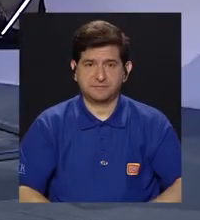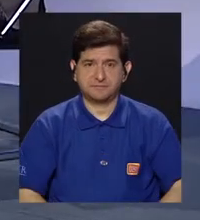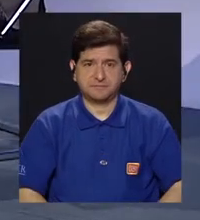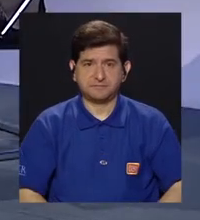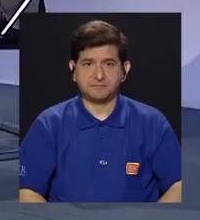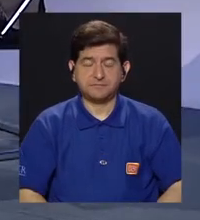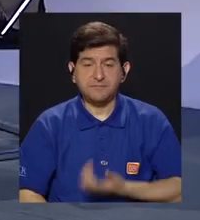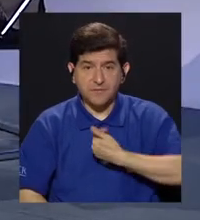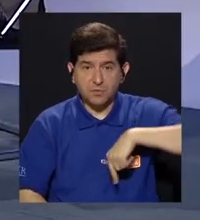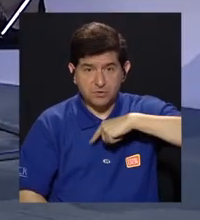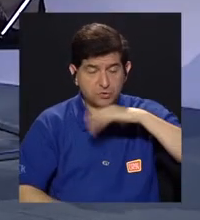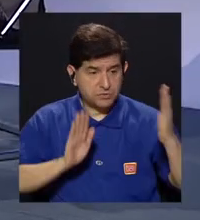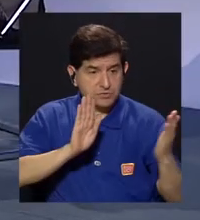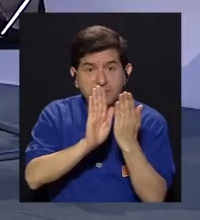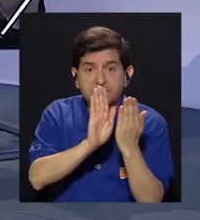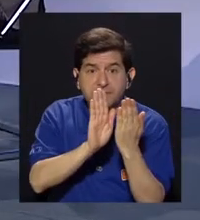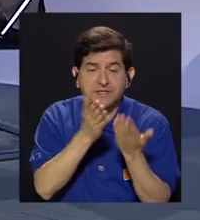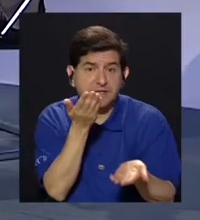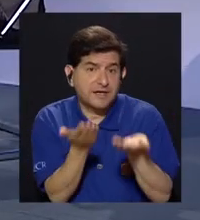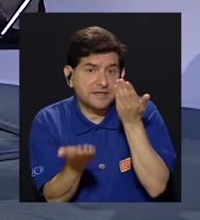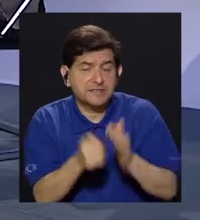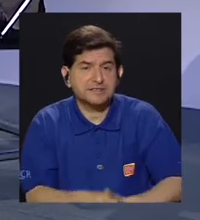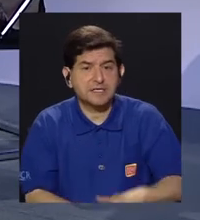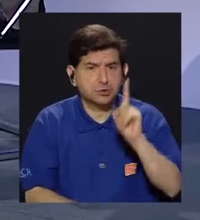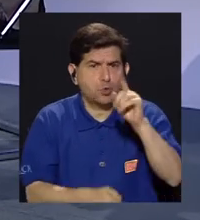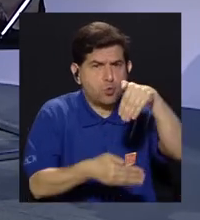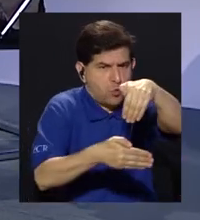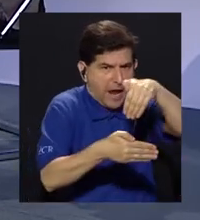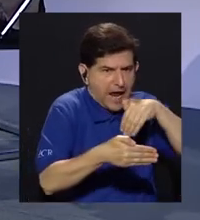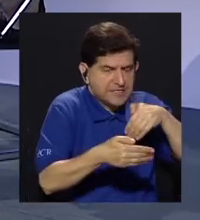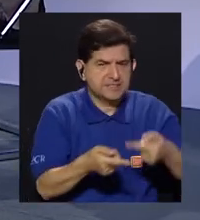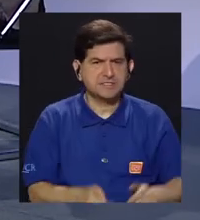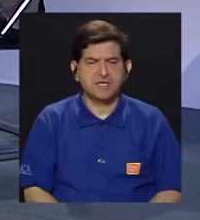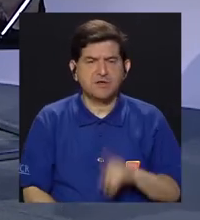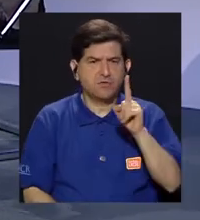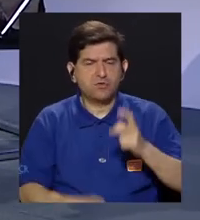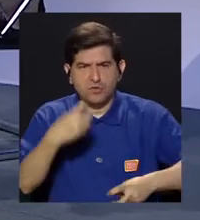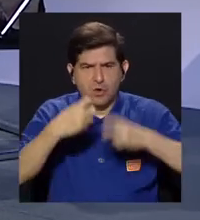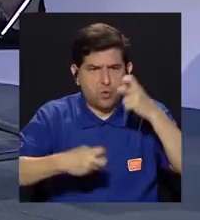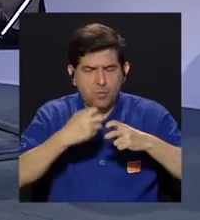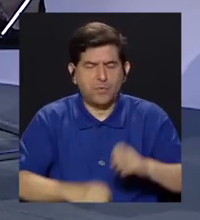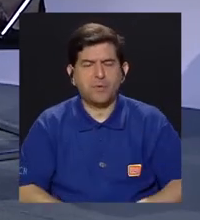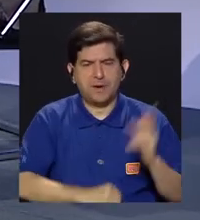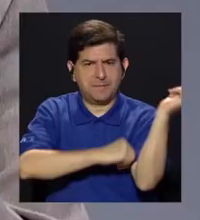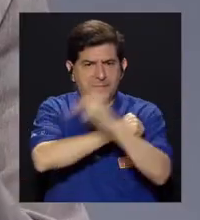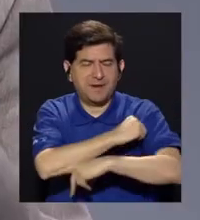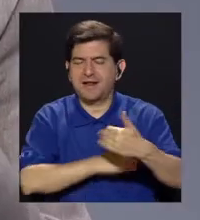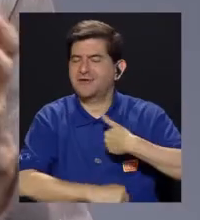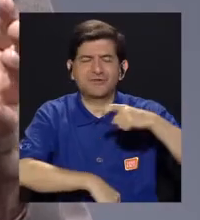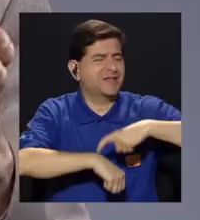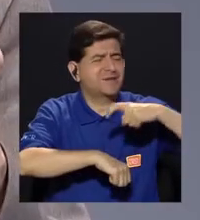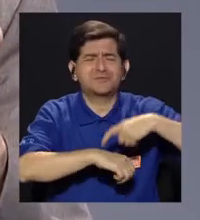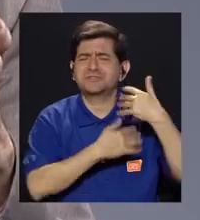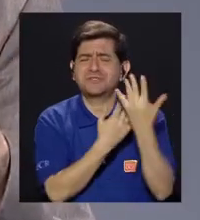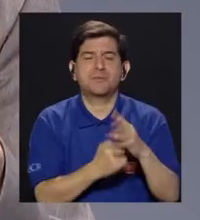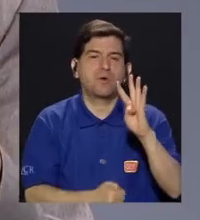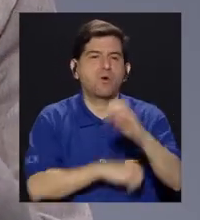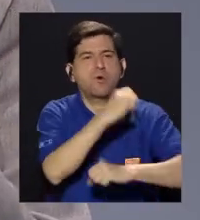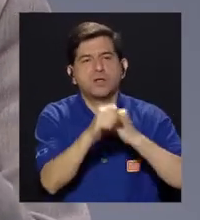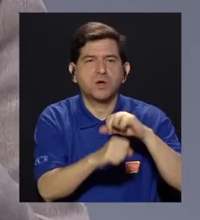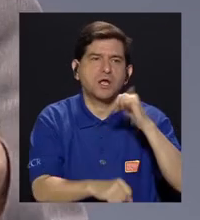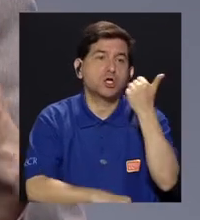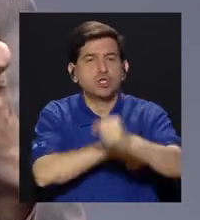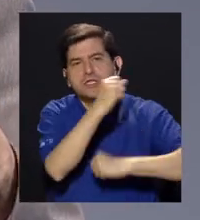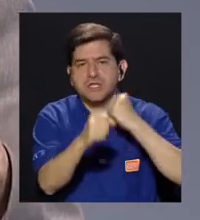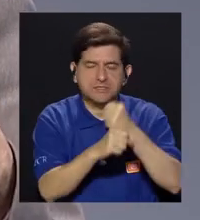porque cuando estamos ante digamos que archivos que provienen de un ilícito penal no tenemos tanto tiempo para esperar